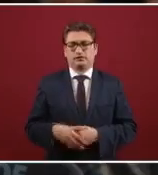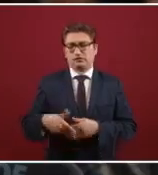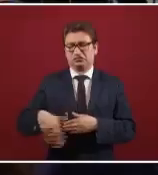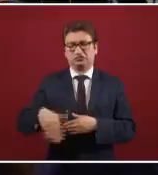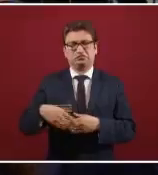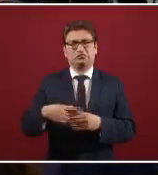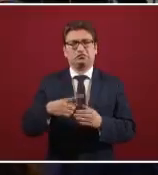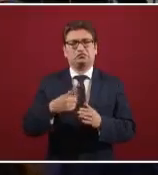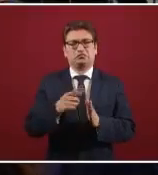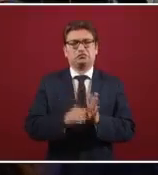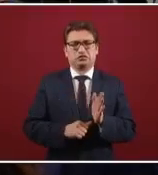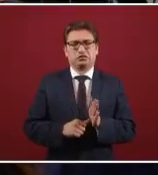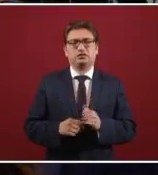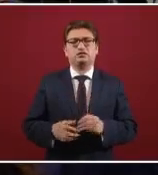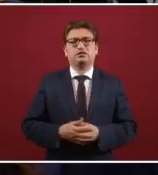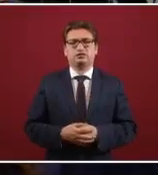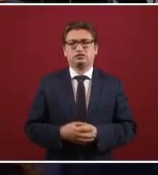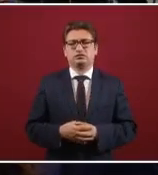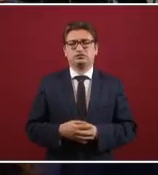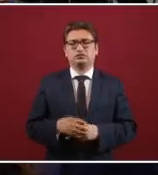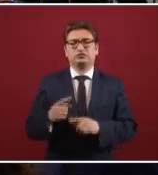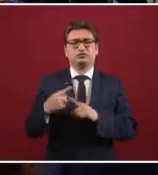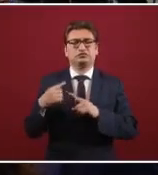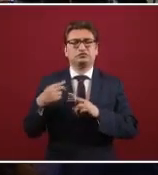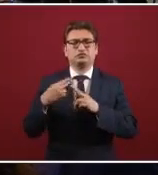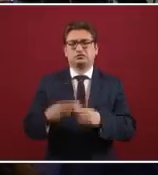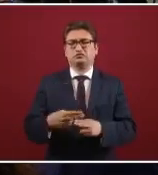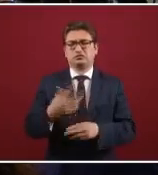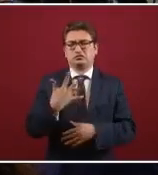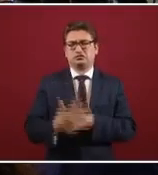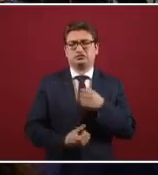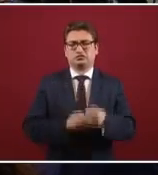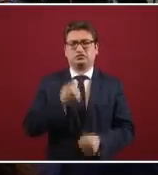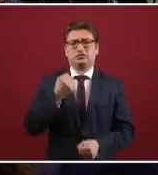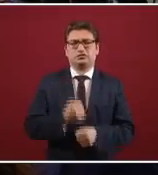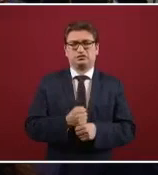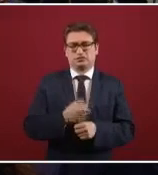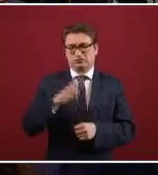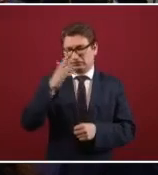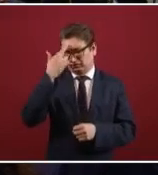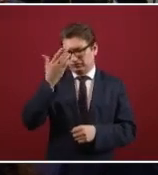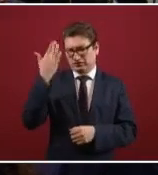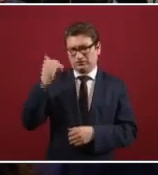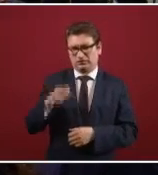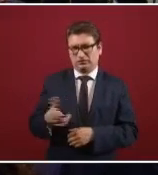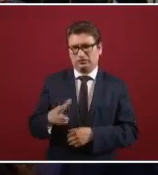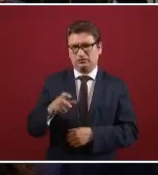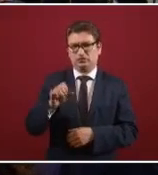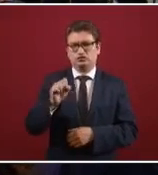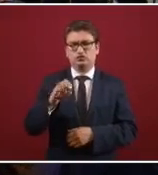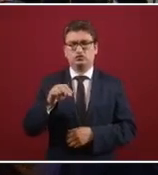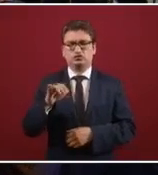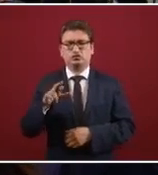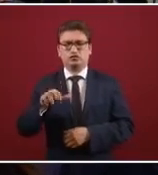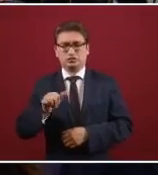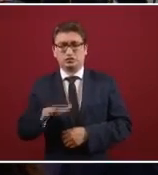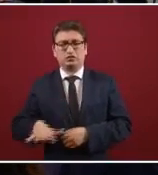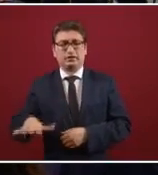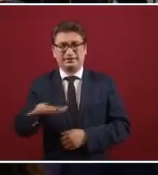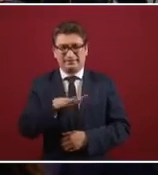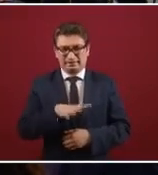se cumplen cinco años de la tragedia en el río sonora también grupo